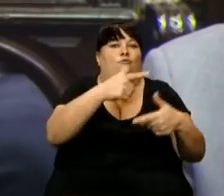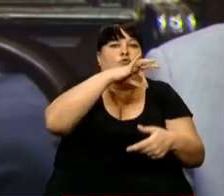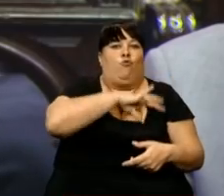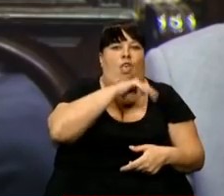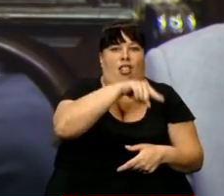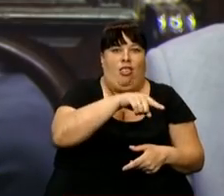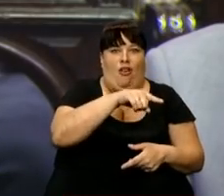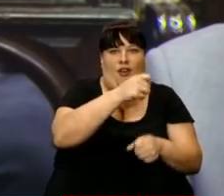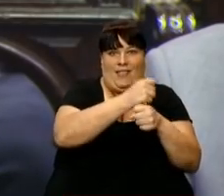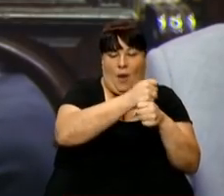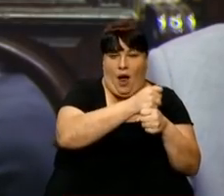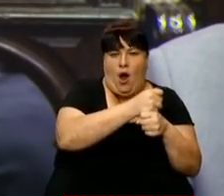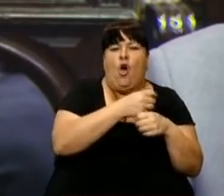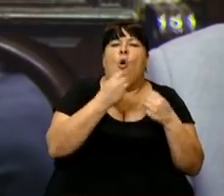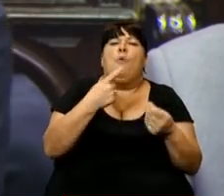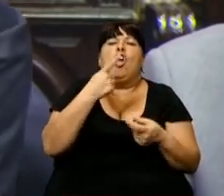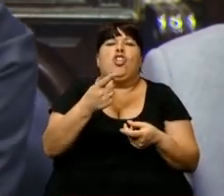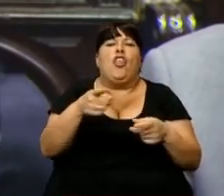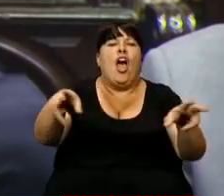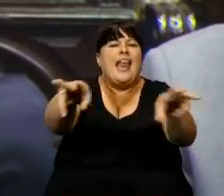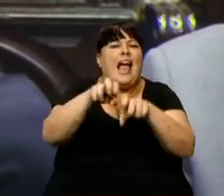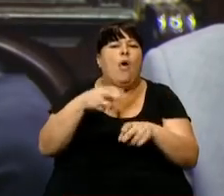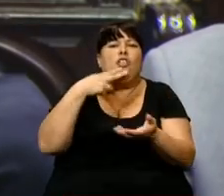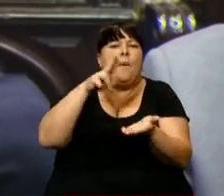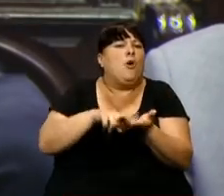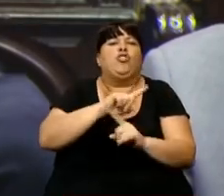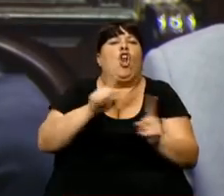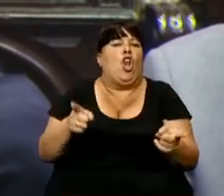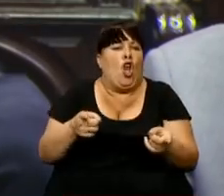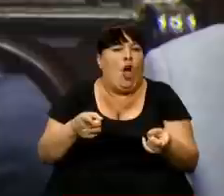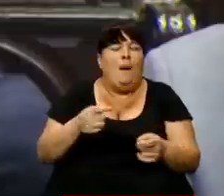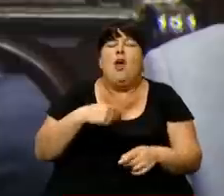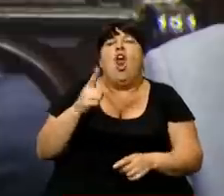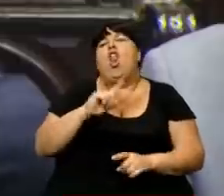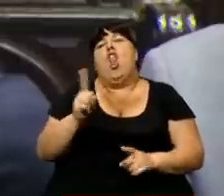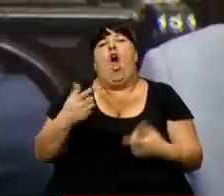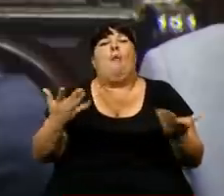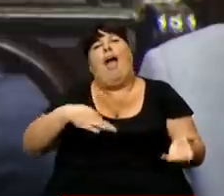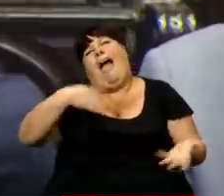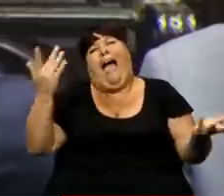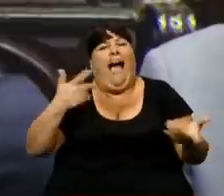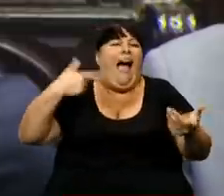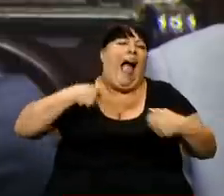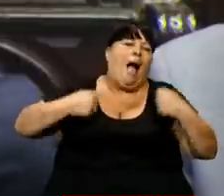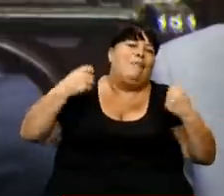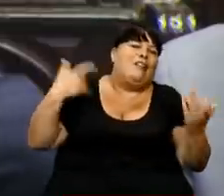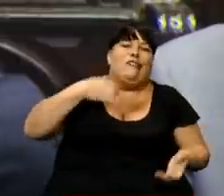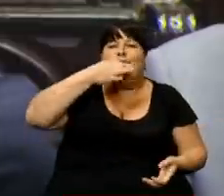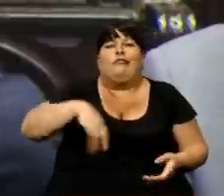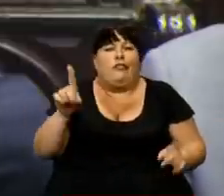salarial. ¿Por qué decimos que la recaudación impositiva no? Pero no porque sí, porque sea un